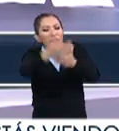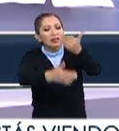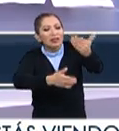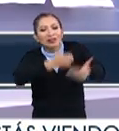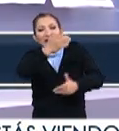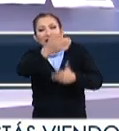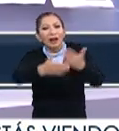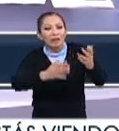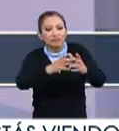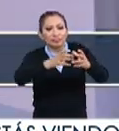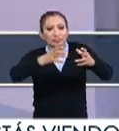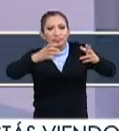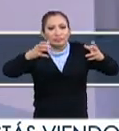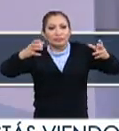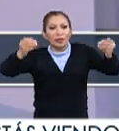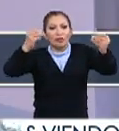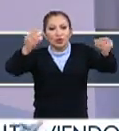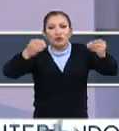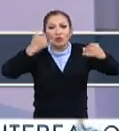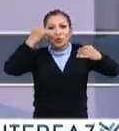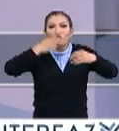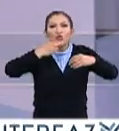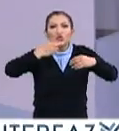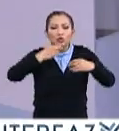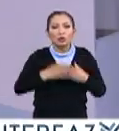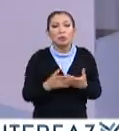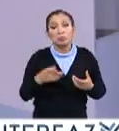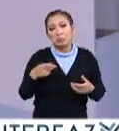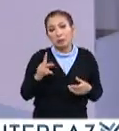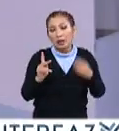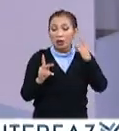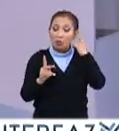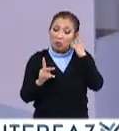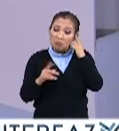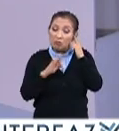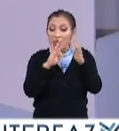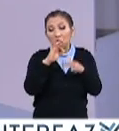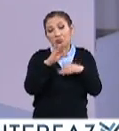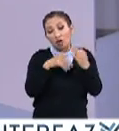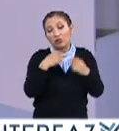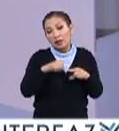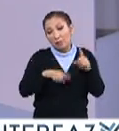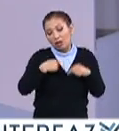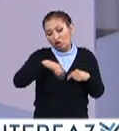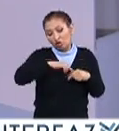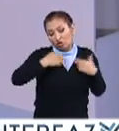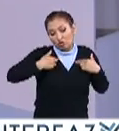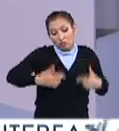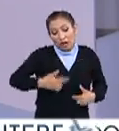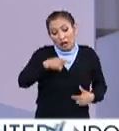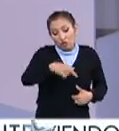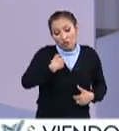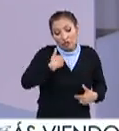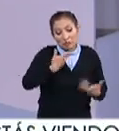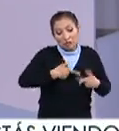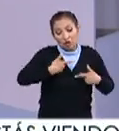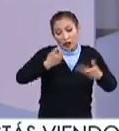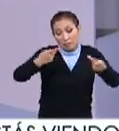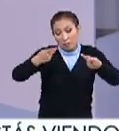que está creciendo, que tiene muchas innovaciones, pero digamos, todo depende también de nosotros, la gente que lo